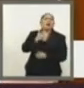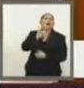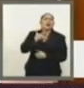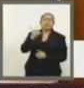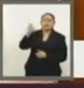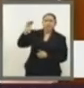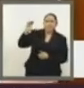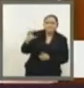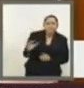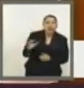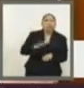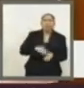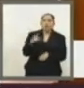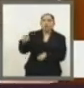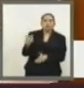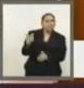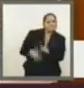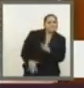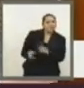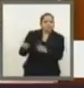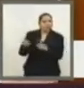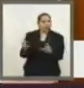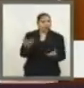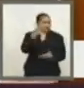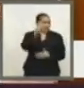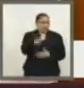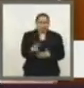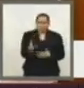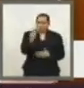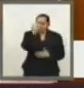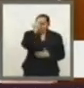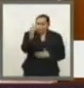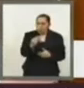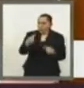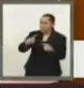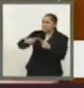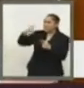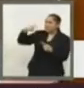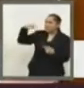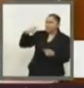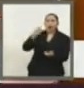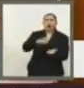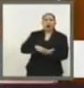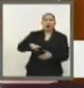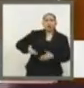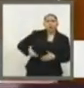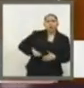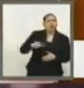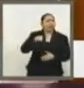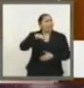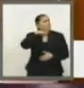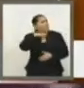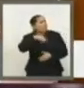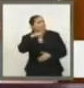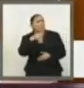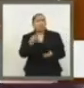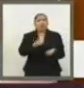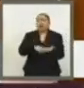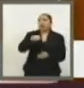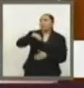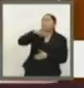güey que se ha hecho el gobierno pasado, antepasado y los alcaldes y todo el mundo. Ahí le doy la razón a Morena porque es